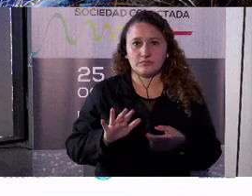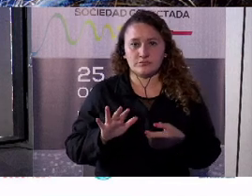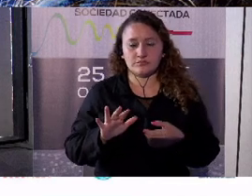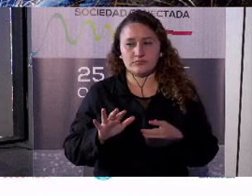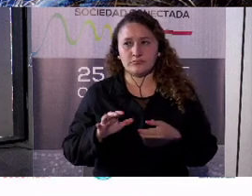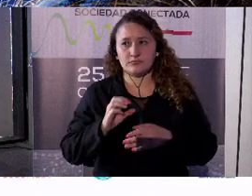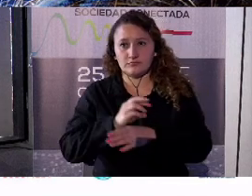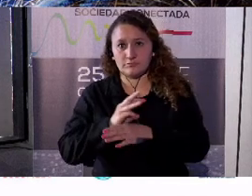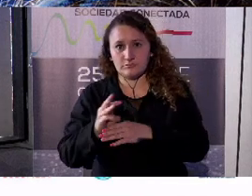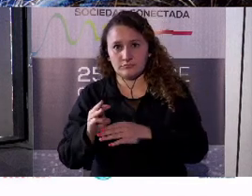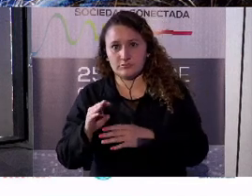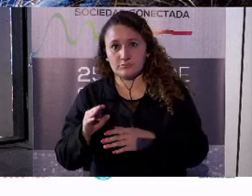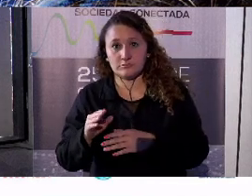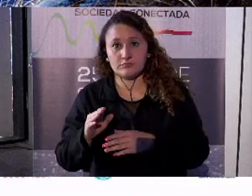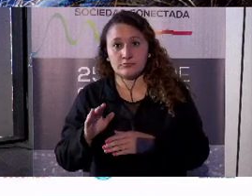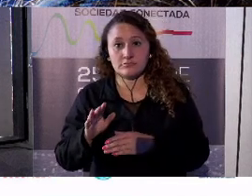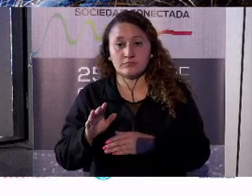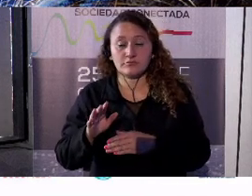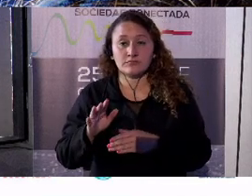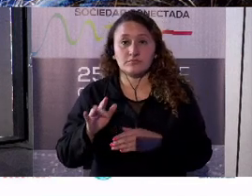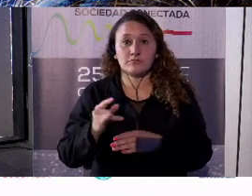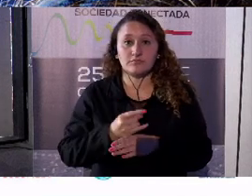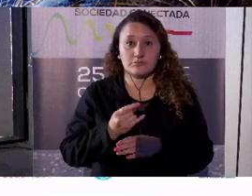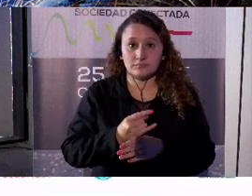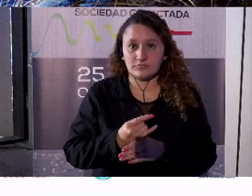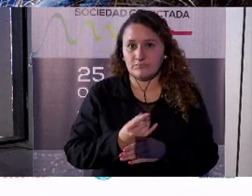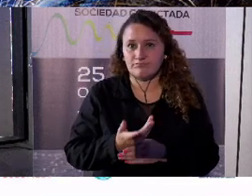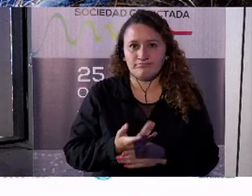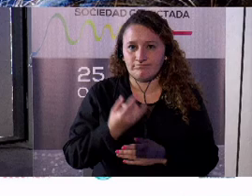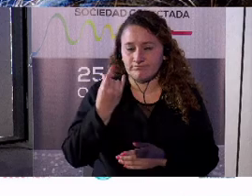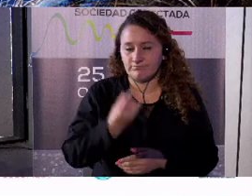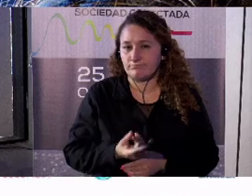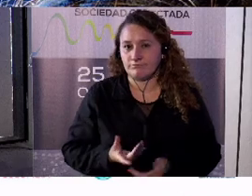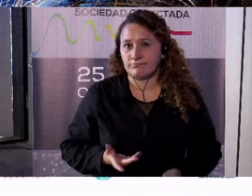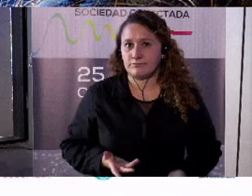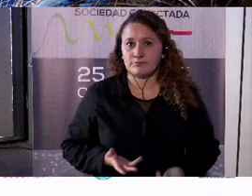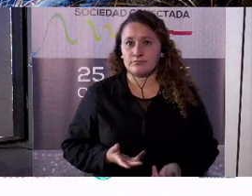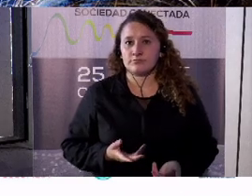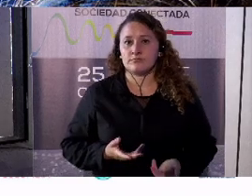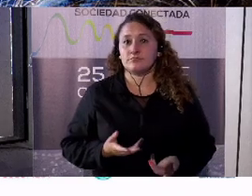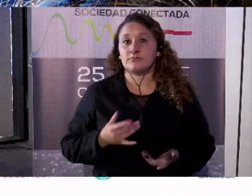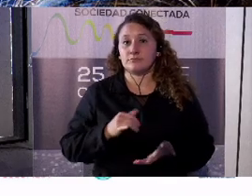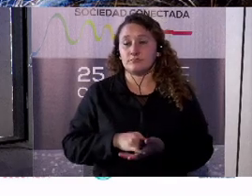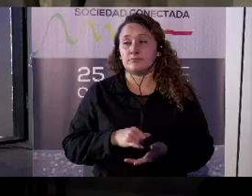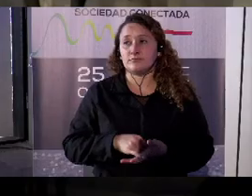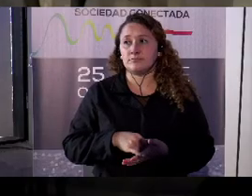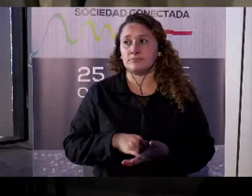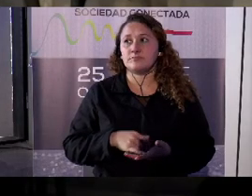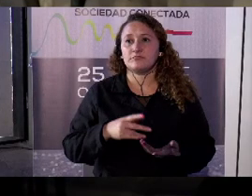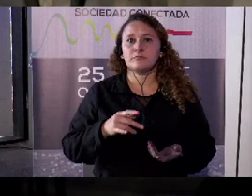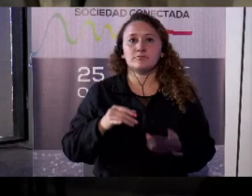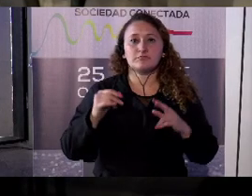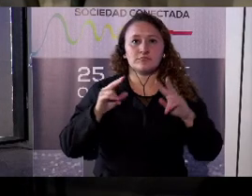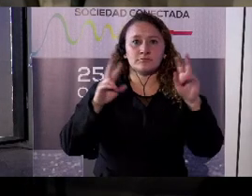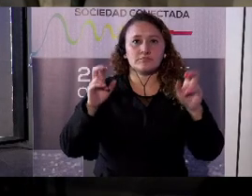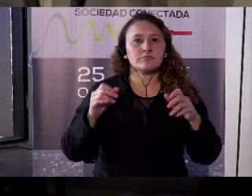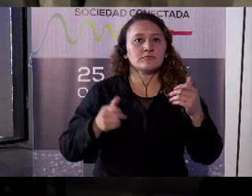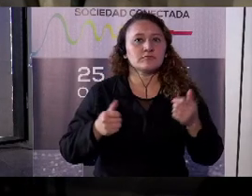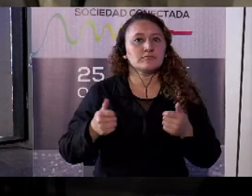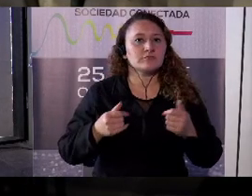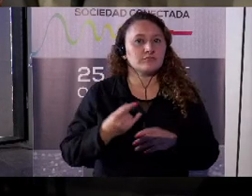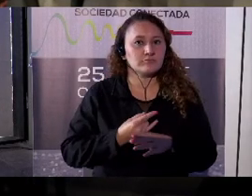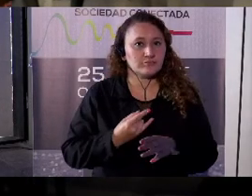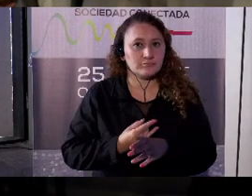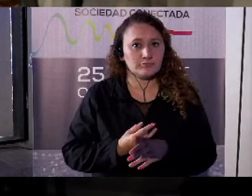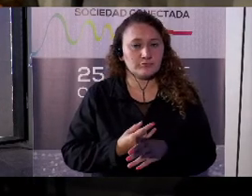S como habilitadoras de casos de uso no son interesantes lo que le da sentido al tema son los casos de